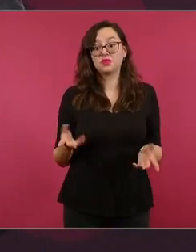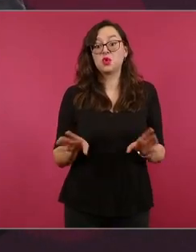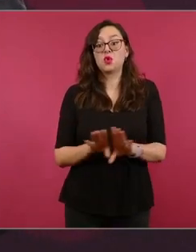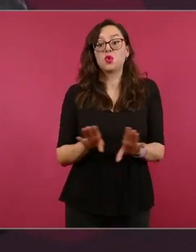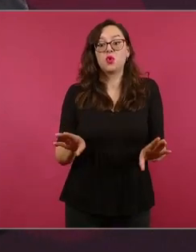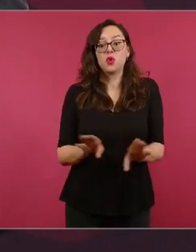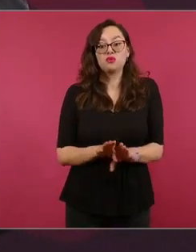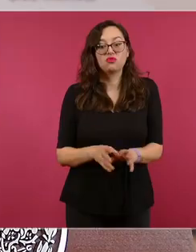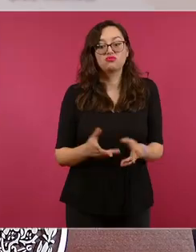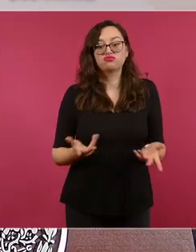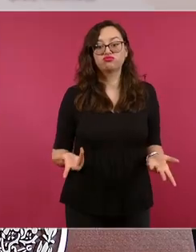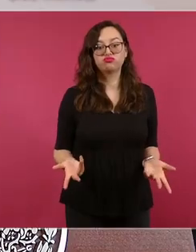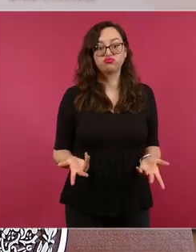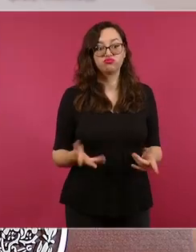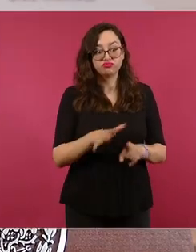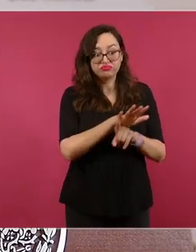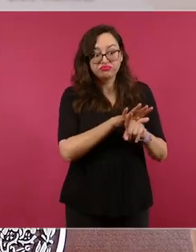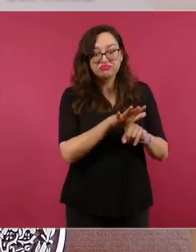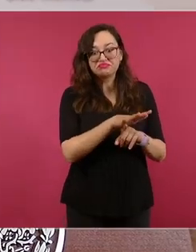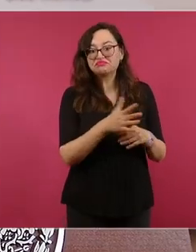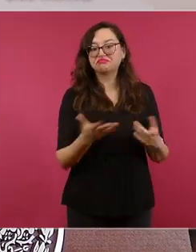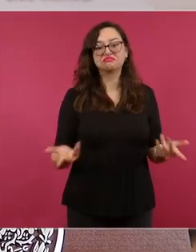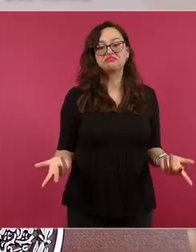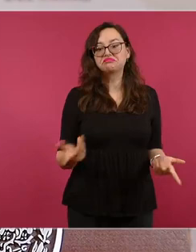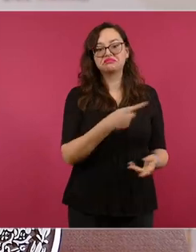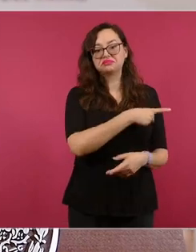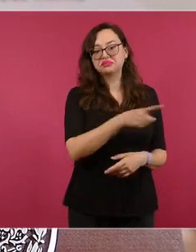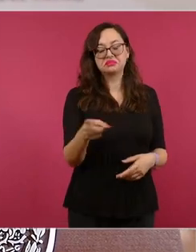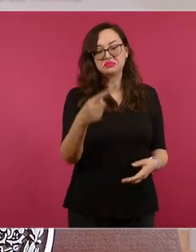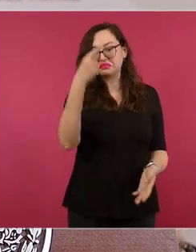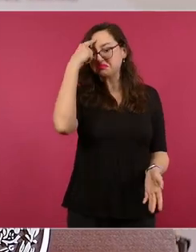enfrentar todas estas campañas